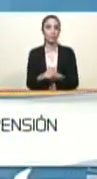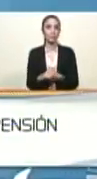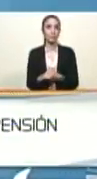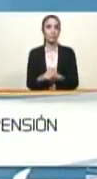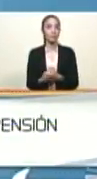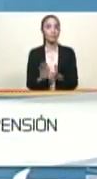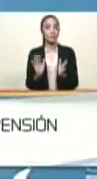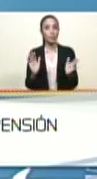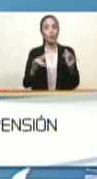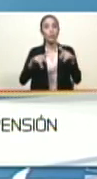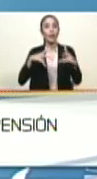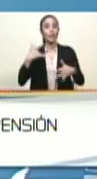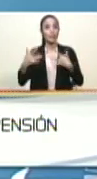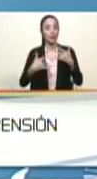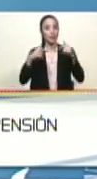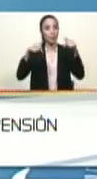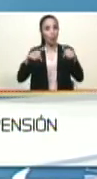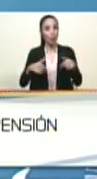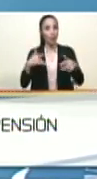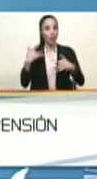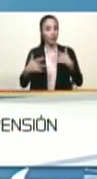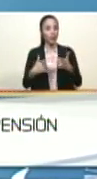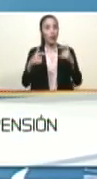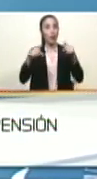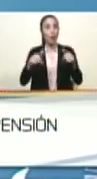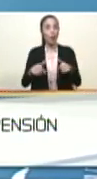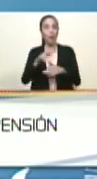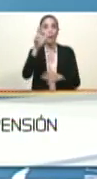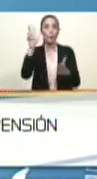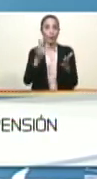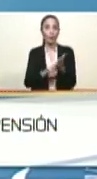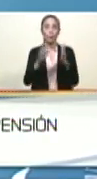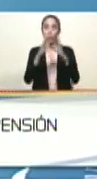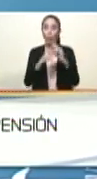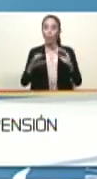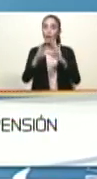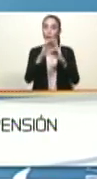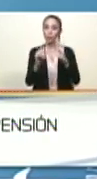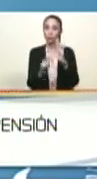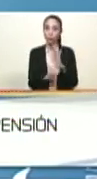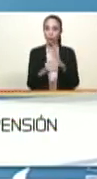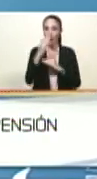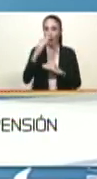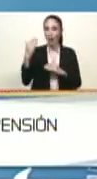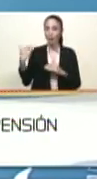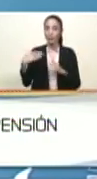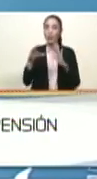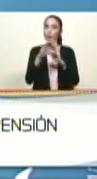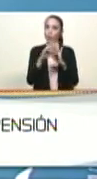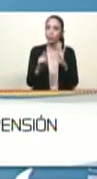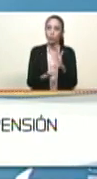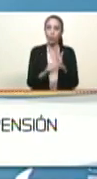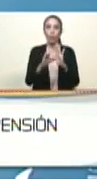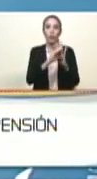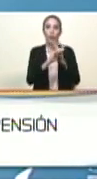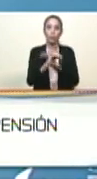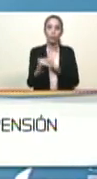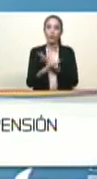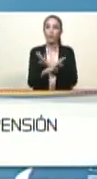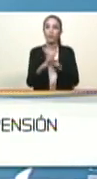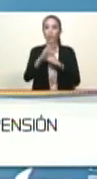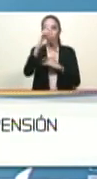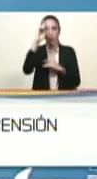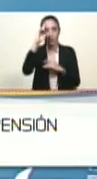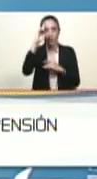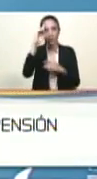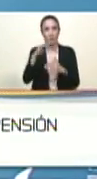con este acto del día de hoy, usted está cumpliendo con la Constitución que usted aprobó. Está cumpliendo con el mandato del